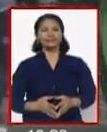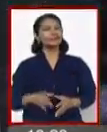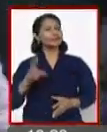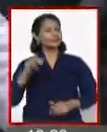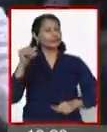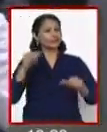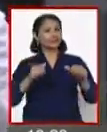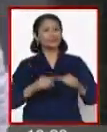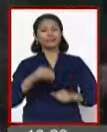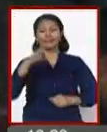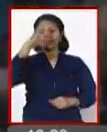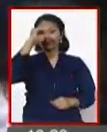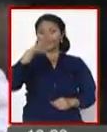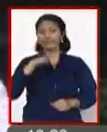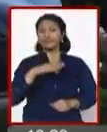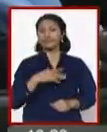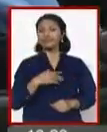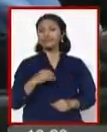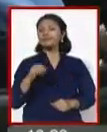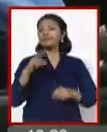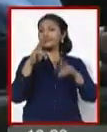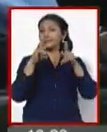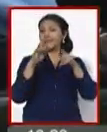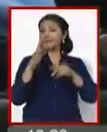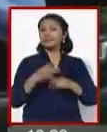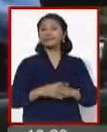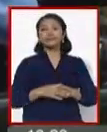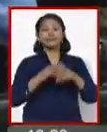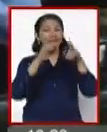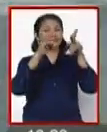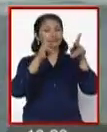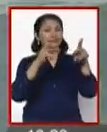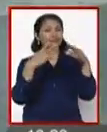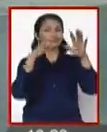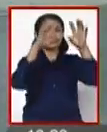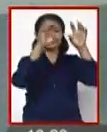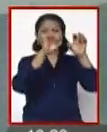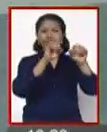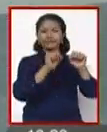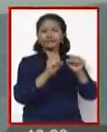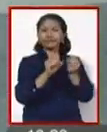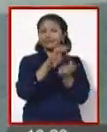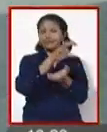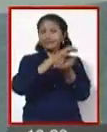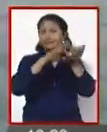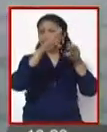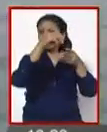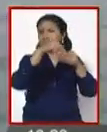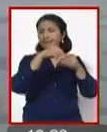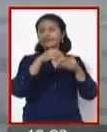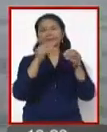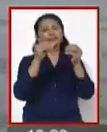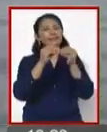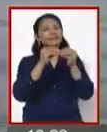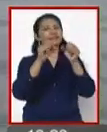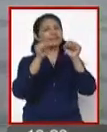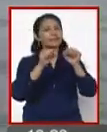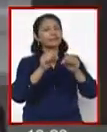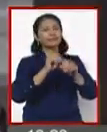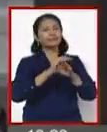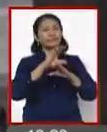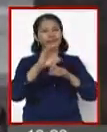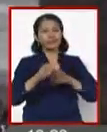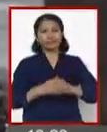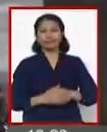Sin lugar a dudas, el ser humano para los científicos es un ser con un sistema muy complejo y el mayor que puede